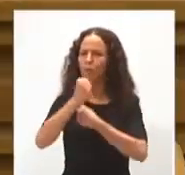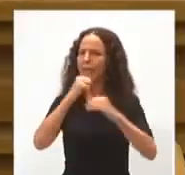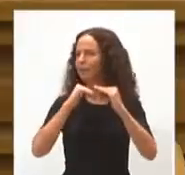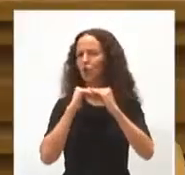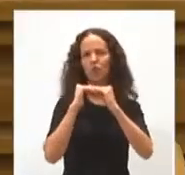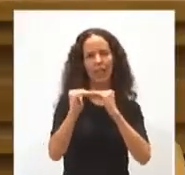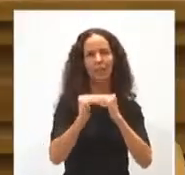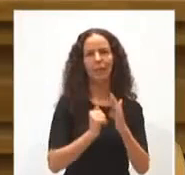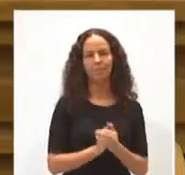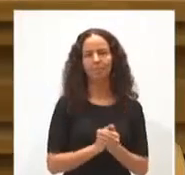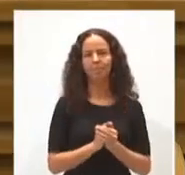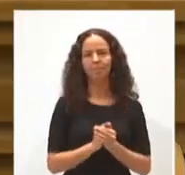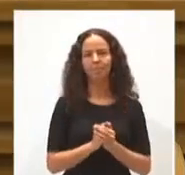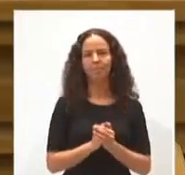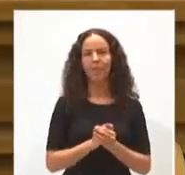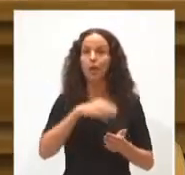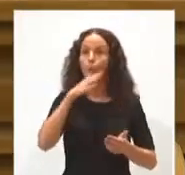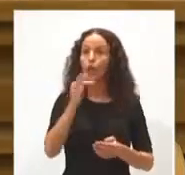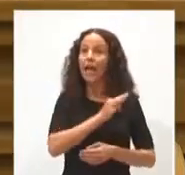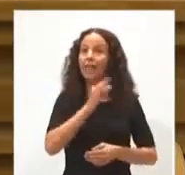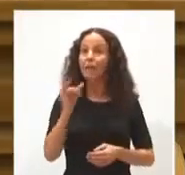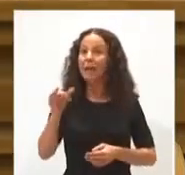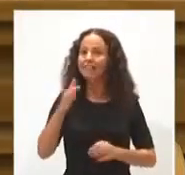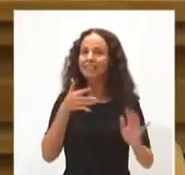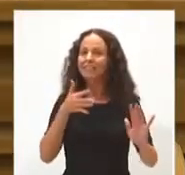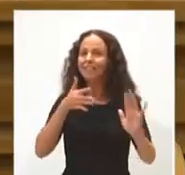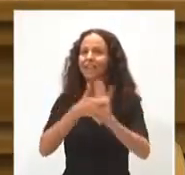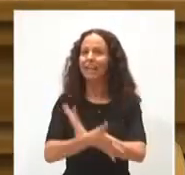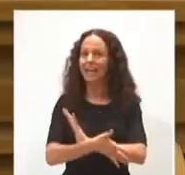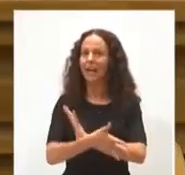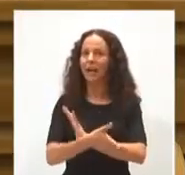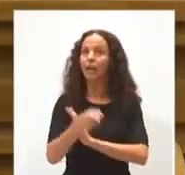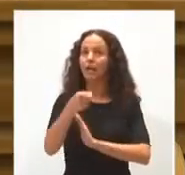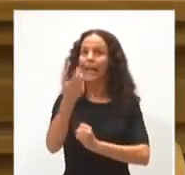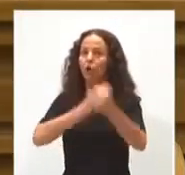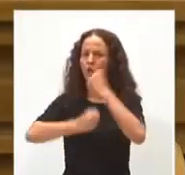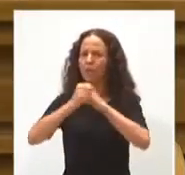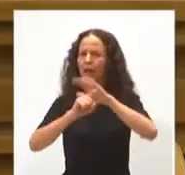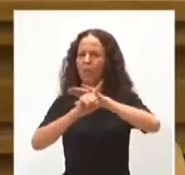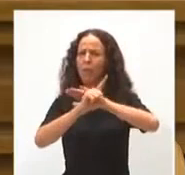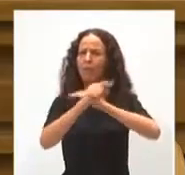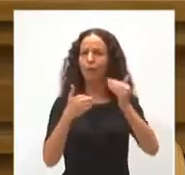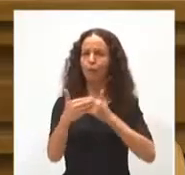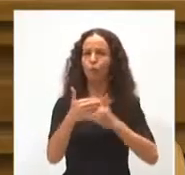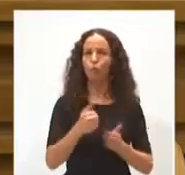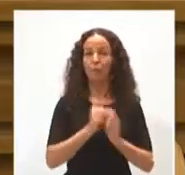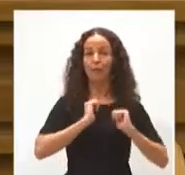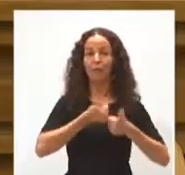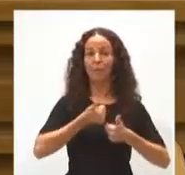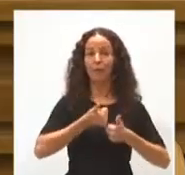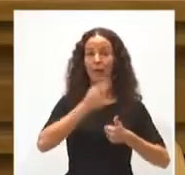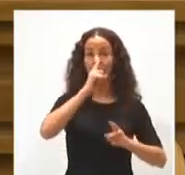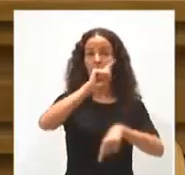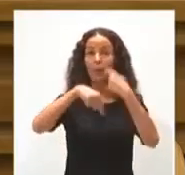en todos los sentidos porque además será un nicho de mercado y económico creciente en el futuro a comienzos del 2022